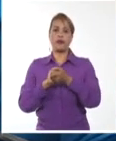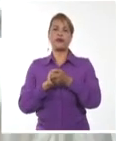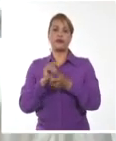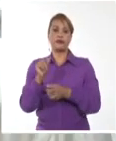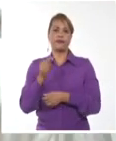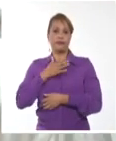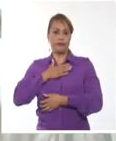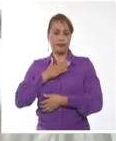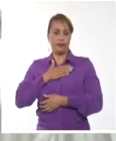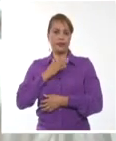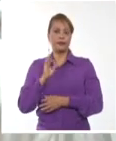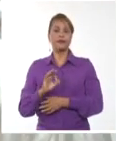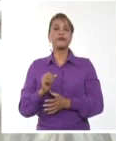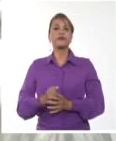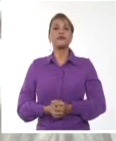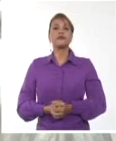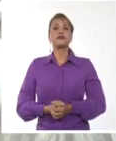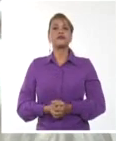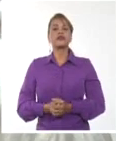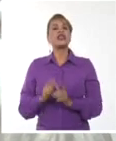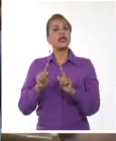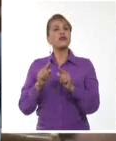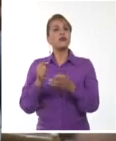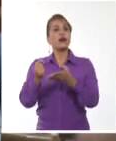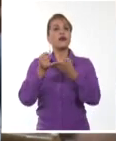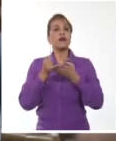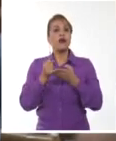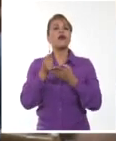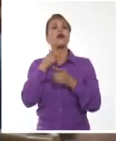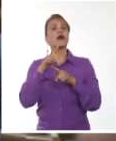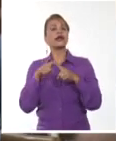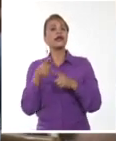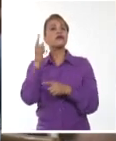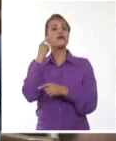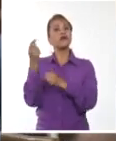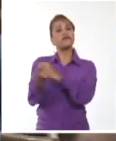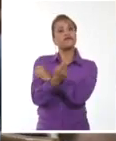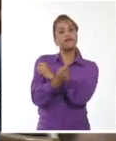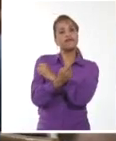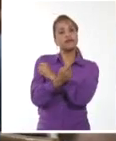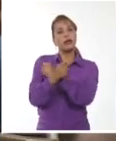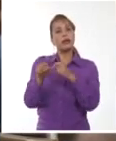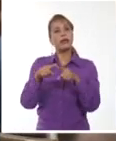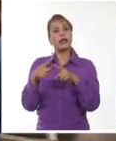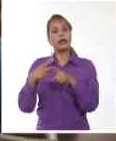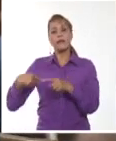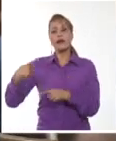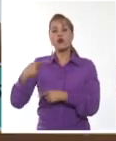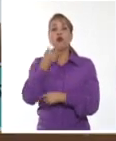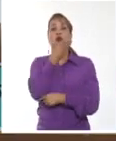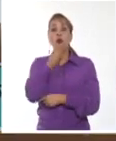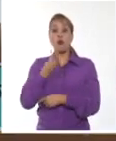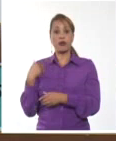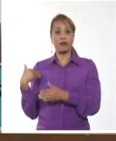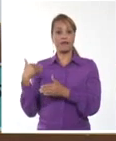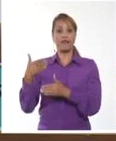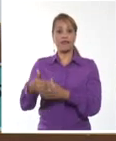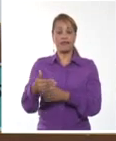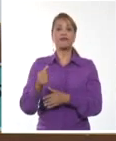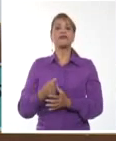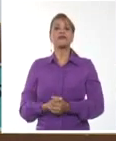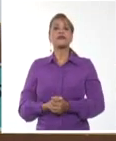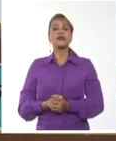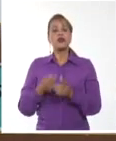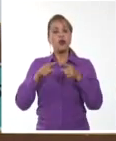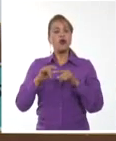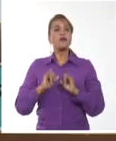y que constituye una enseñanza, pienso yo, también para las generaciones más jóvenes. Transmitamos